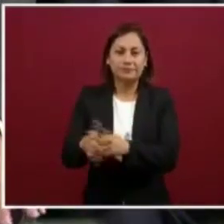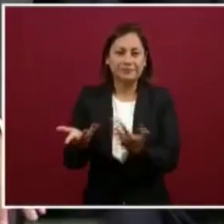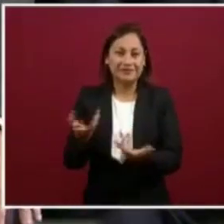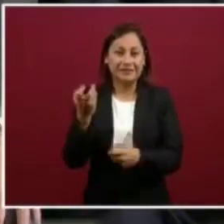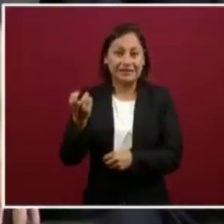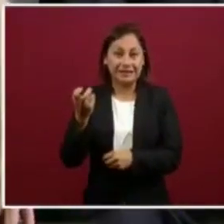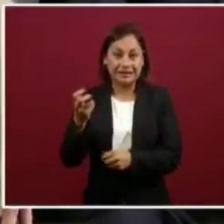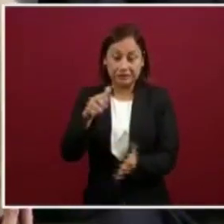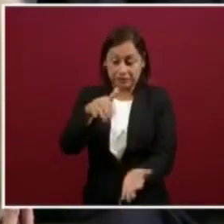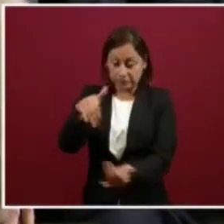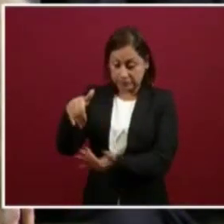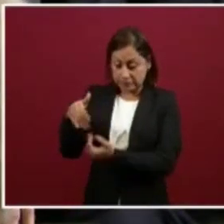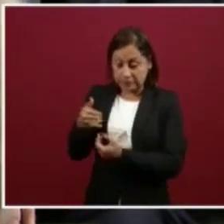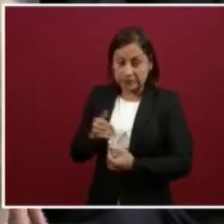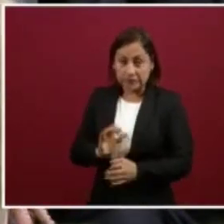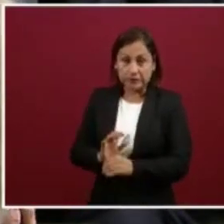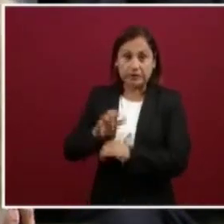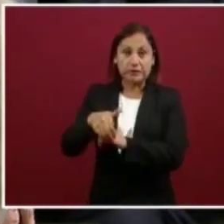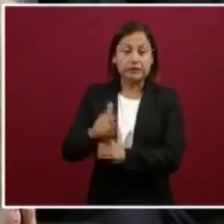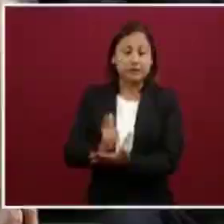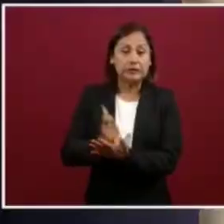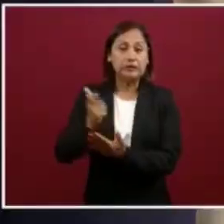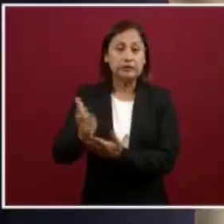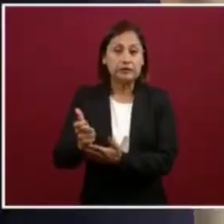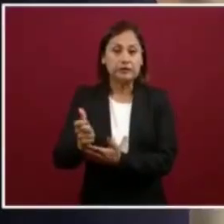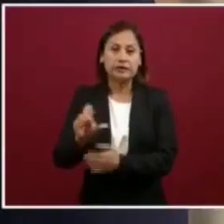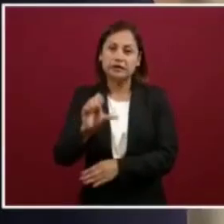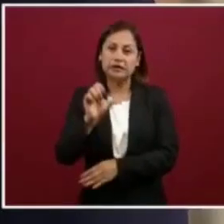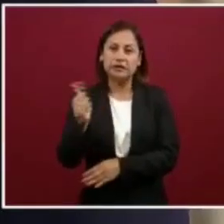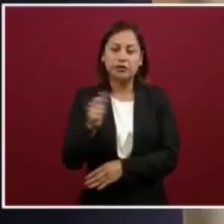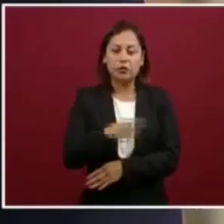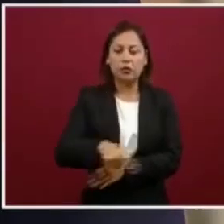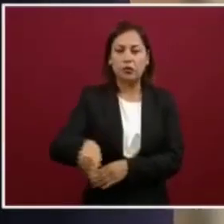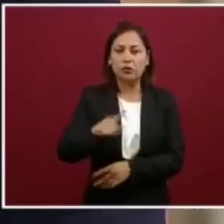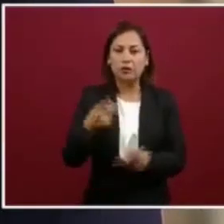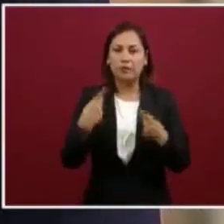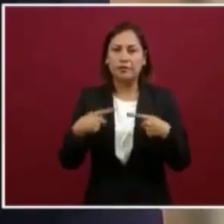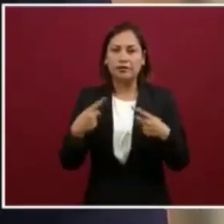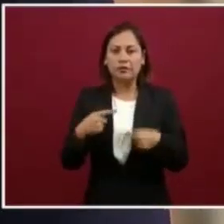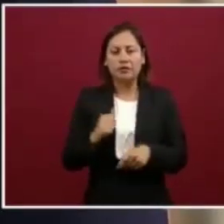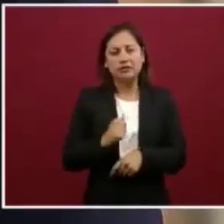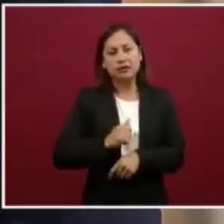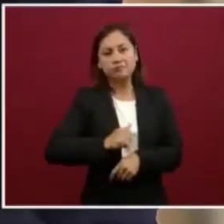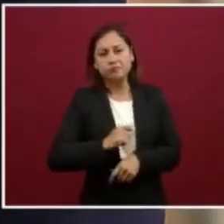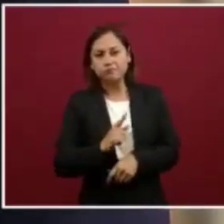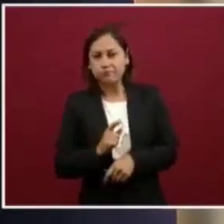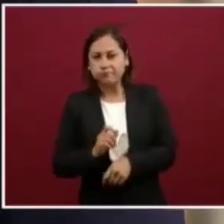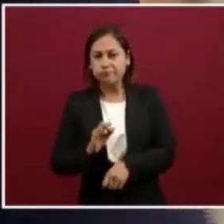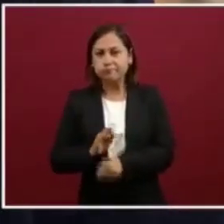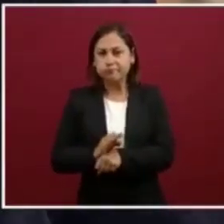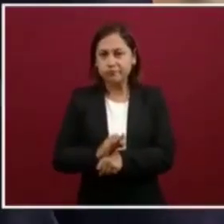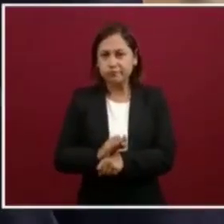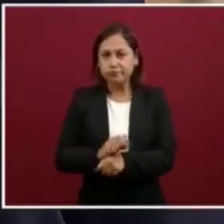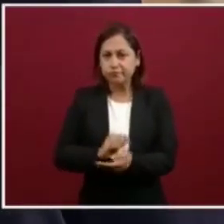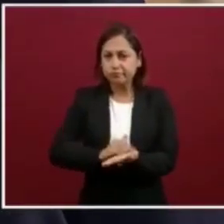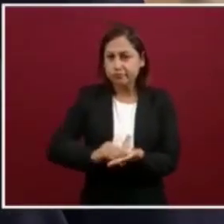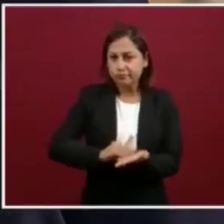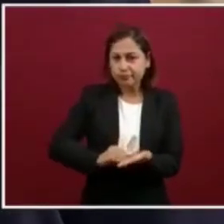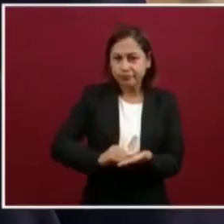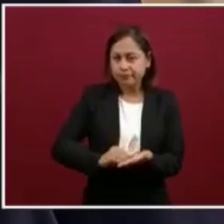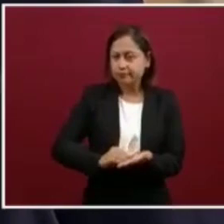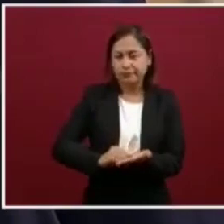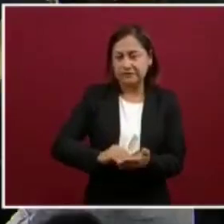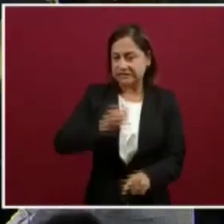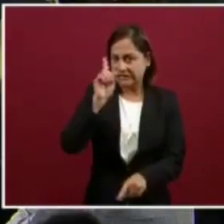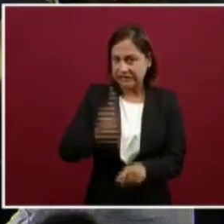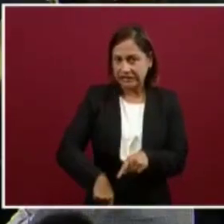más. Y la otra es eliminar privilegios fiscales. Usted se ha manifestado en eso y nosotros también.